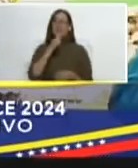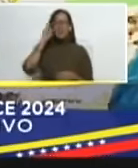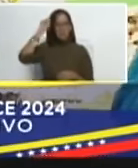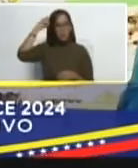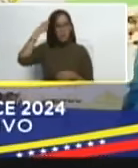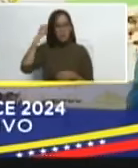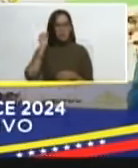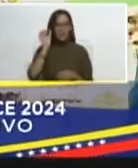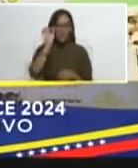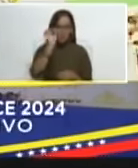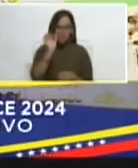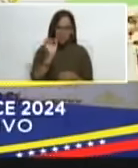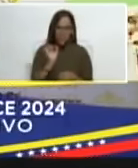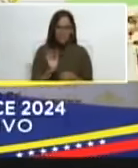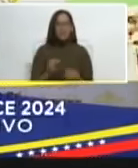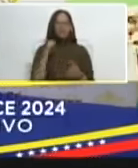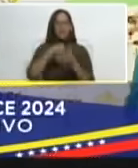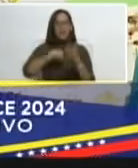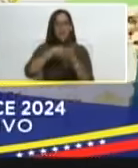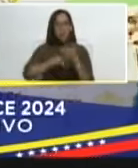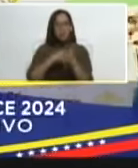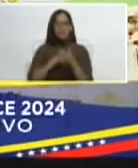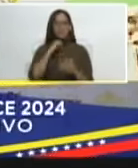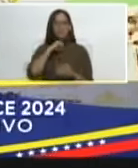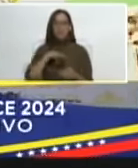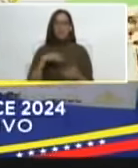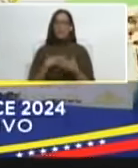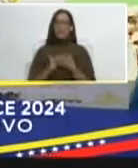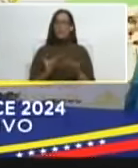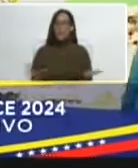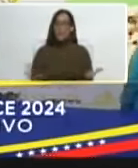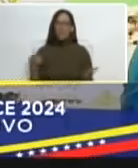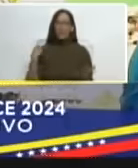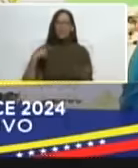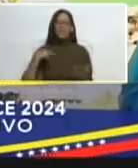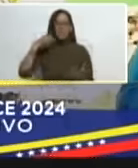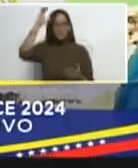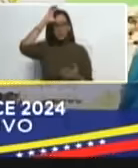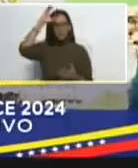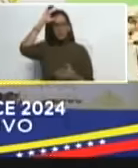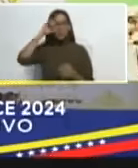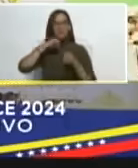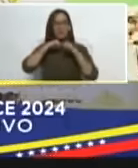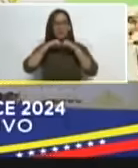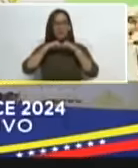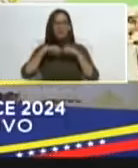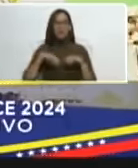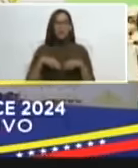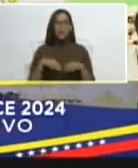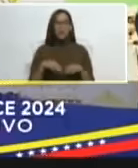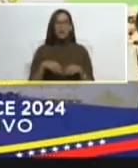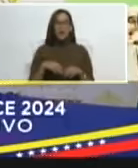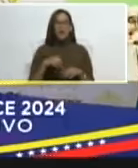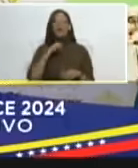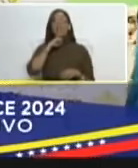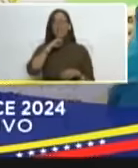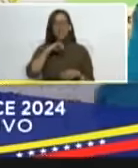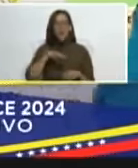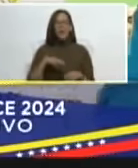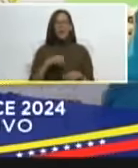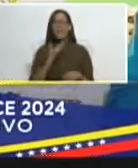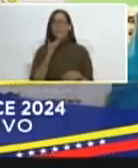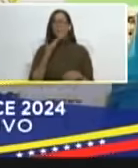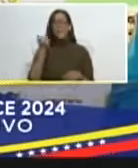los detalles de la lucha histórica que hemos dado va a tener conciencia histórica, que es una de las cosas más hermosas que podemos